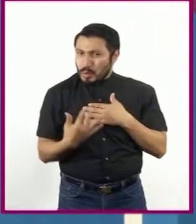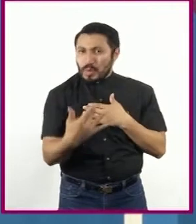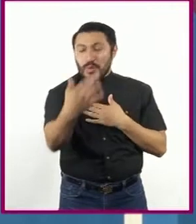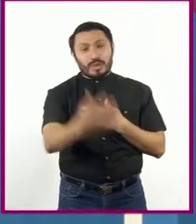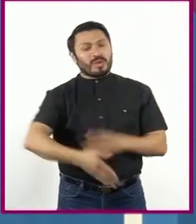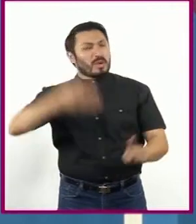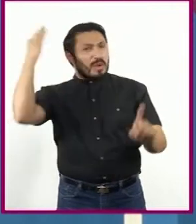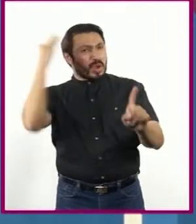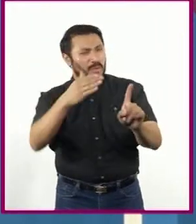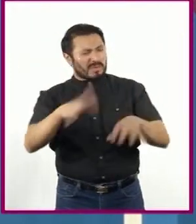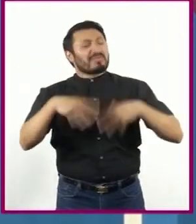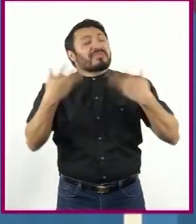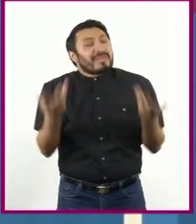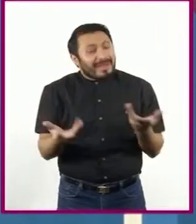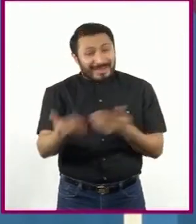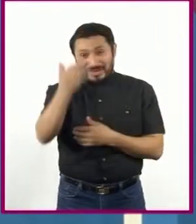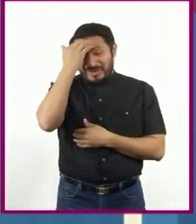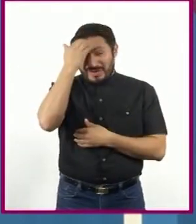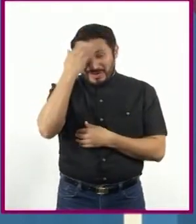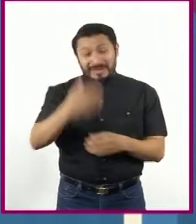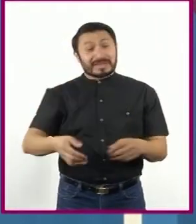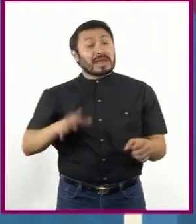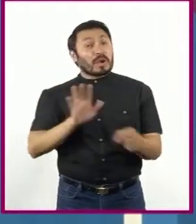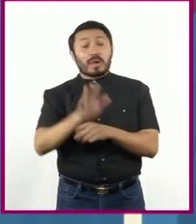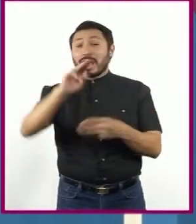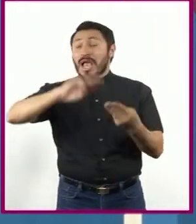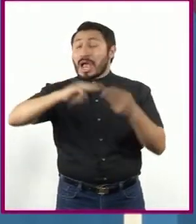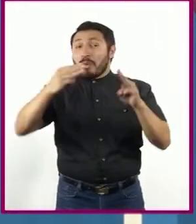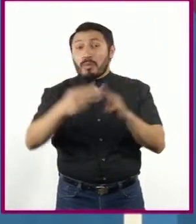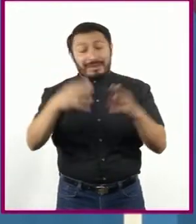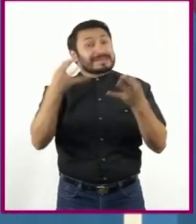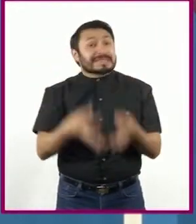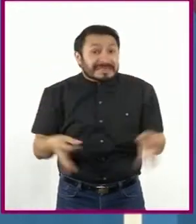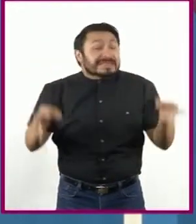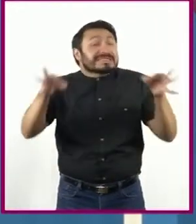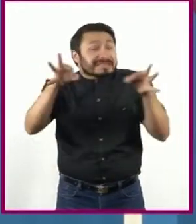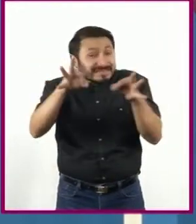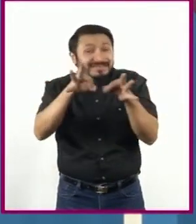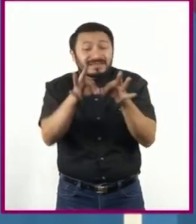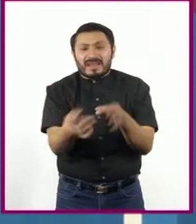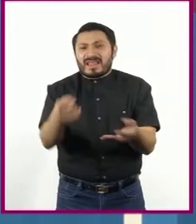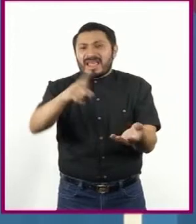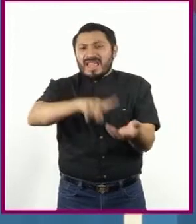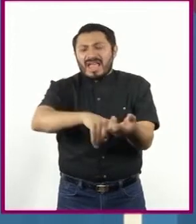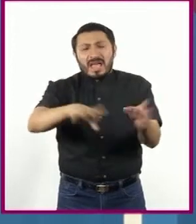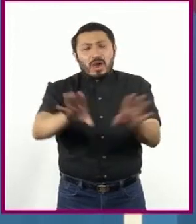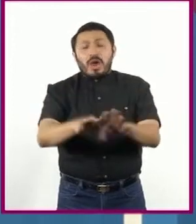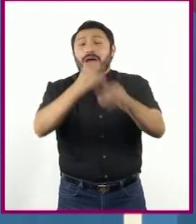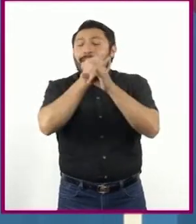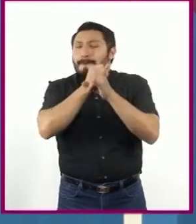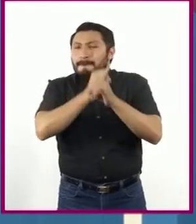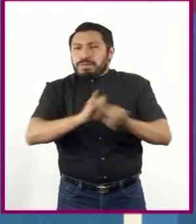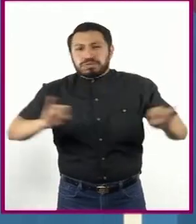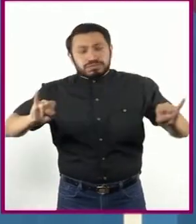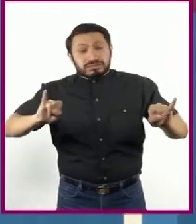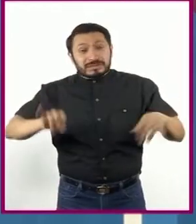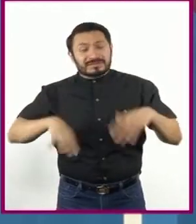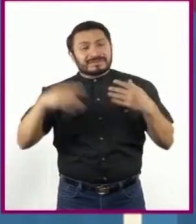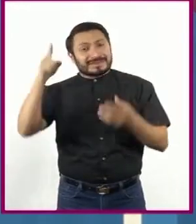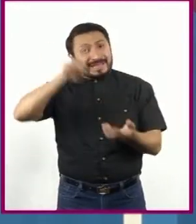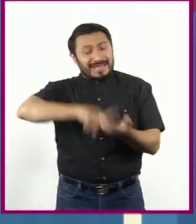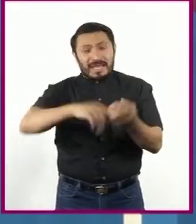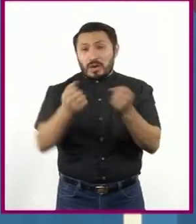enfocaremos en una de las causas externas que influyó, sin lugar a duda, en el sentimiento independentista que surgió en la